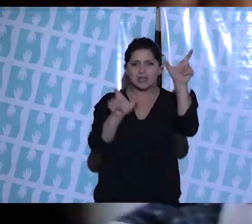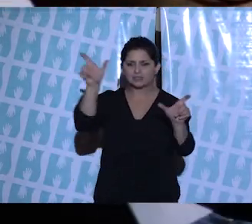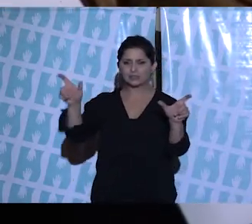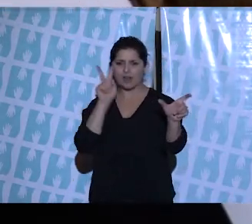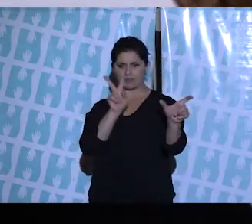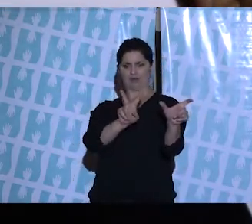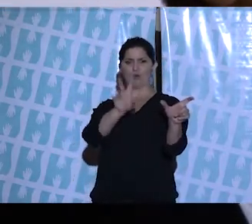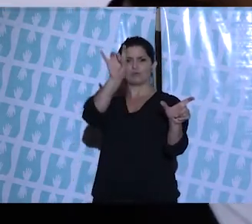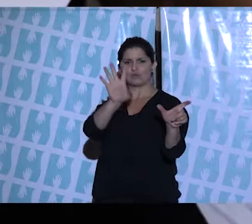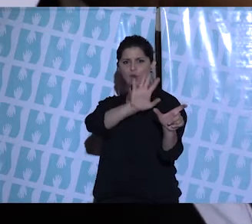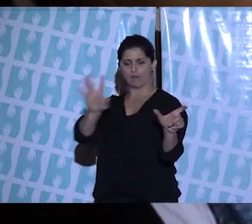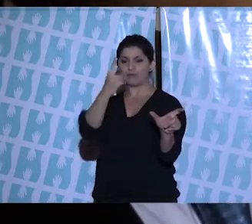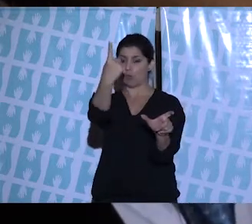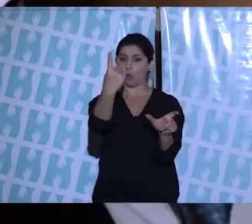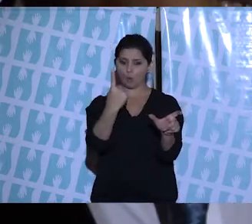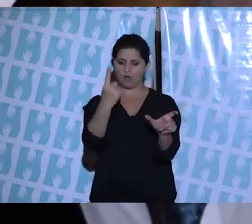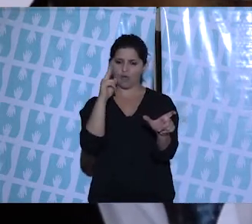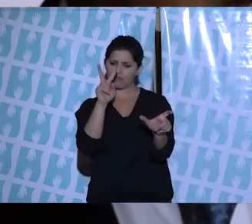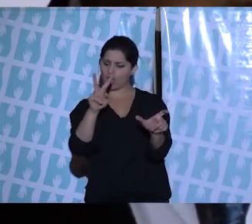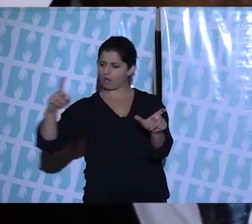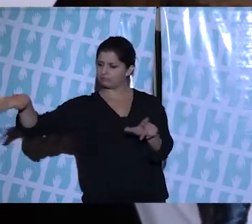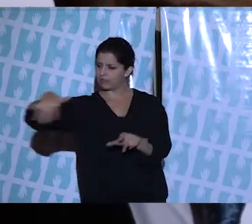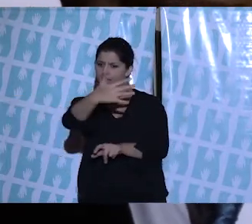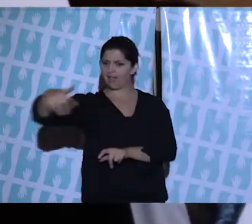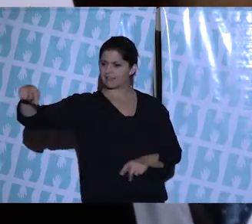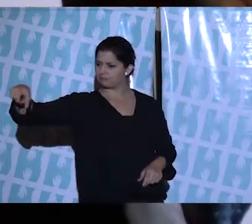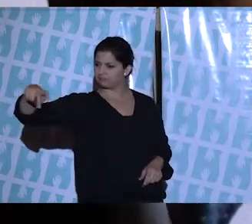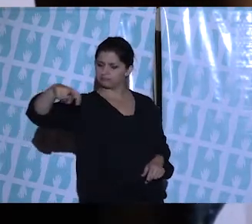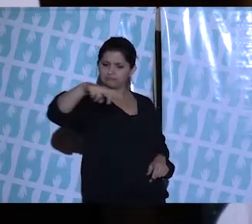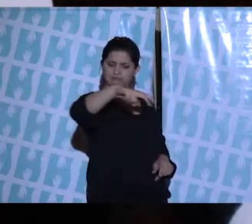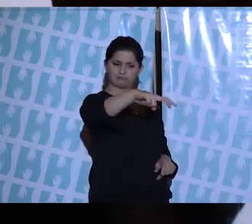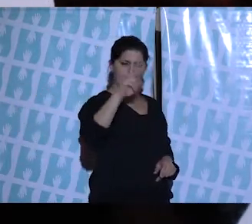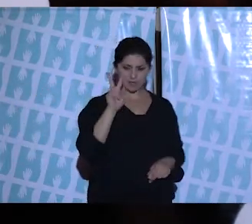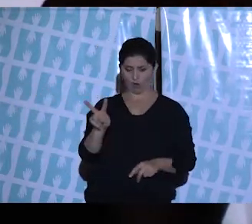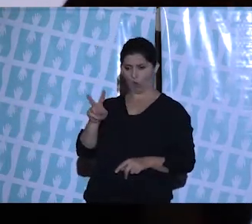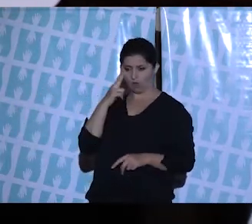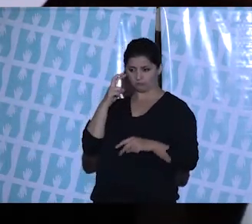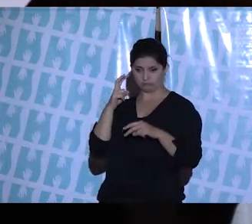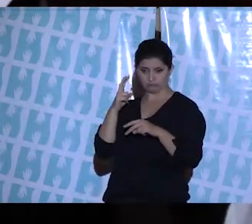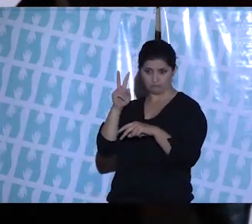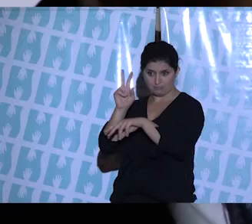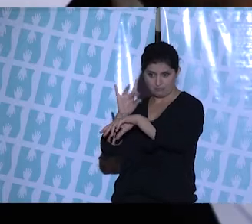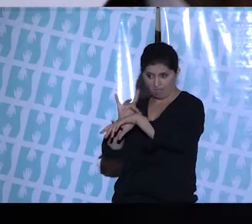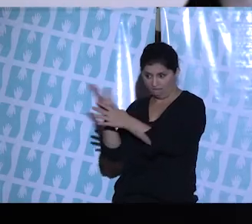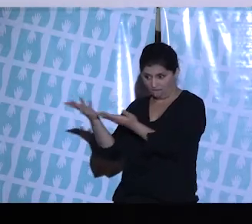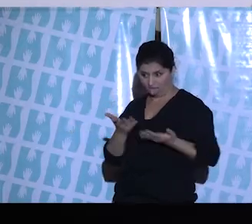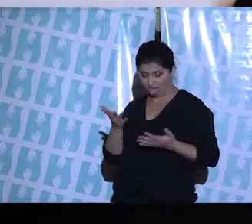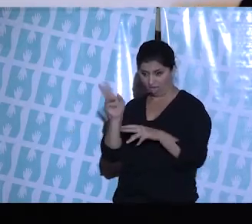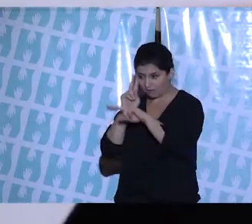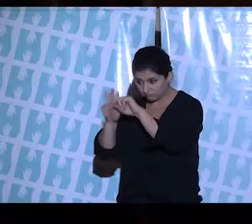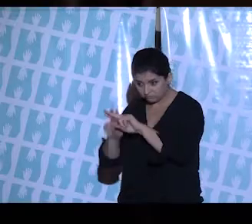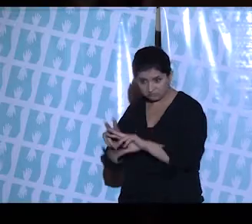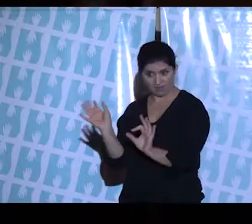uno de los cuales lo había visto caminando por la calle. En realidad no lo había atendido, lo había visto simplemente. y